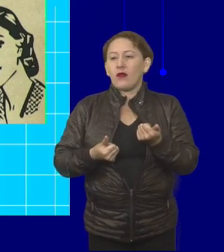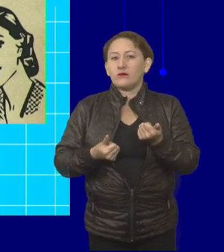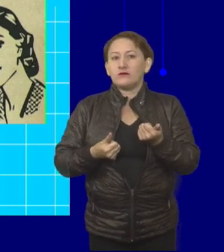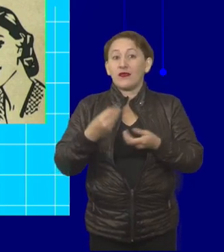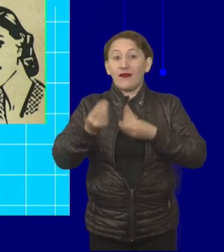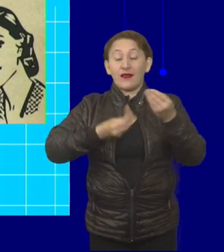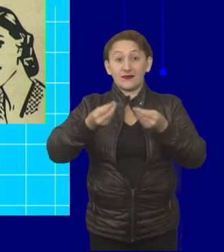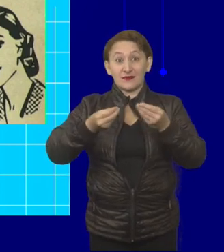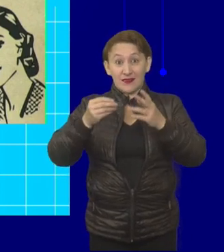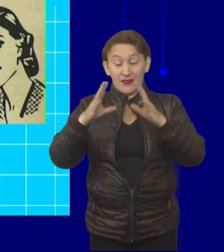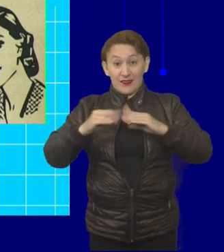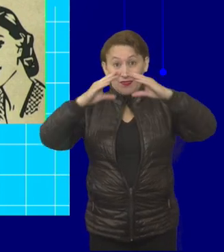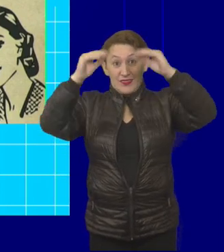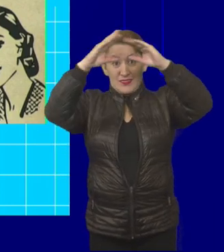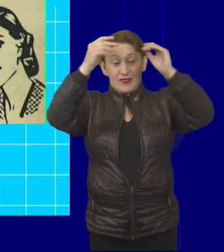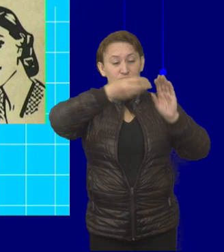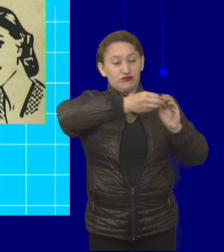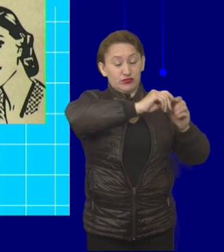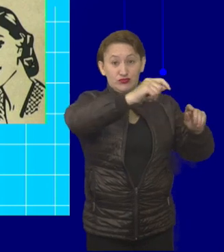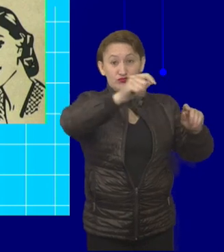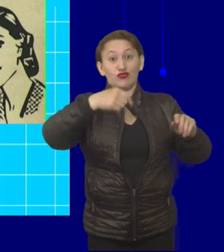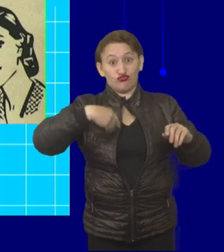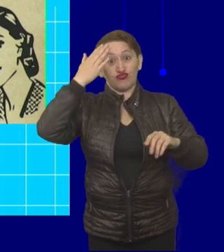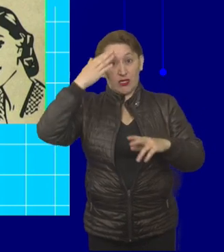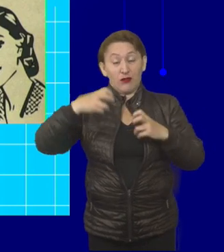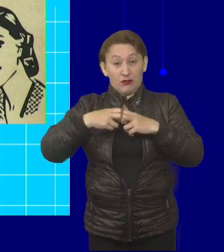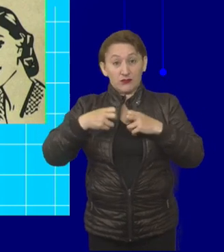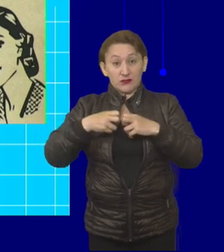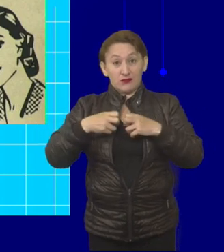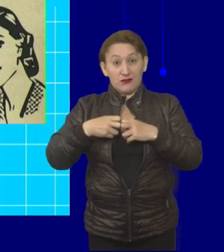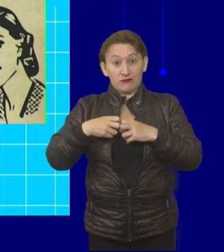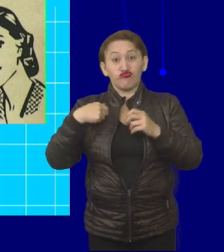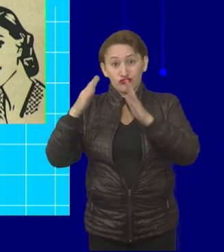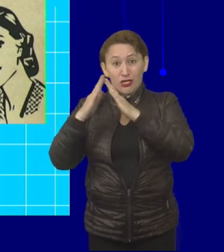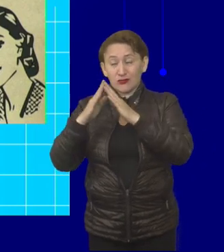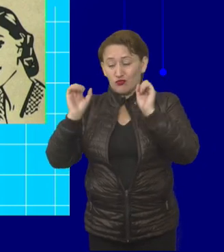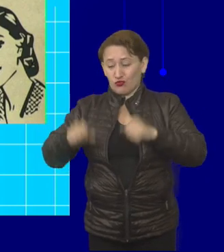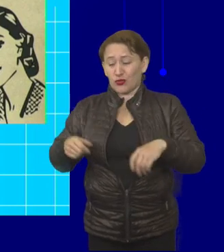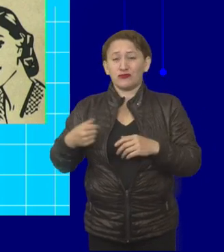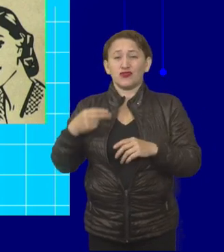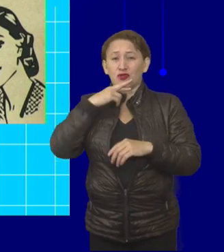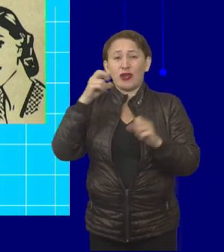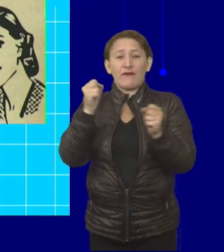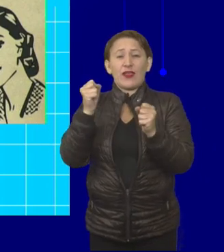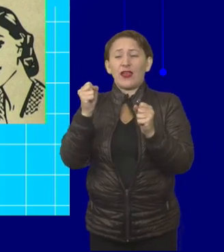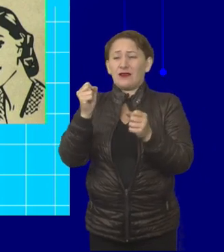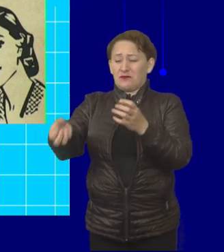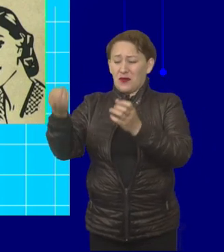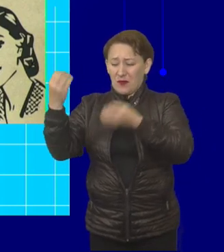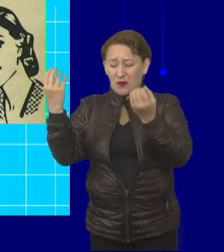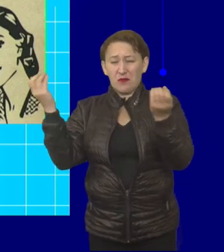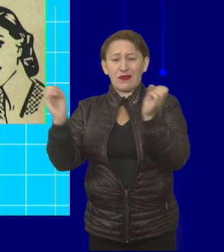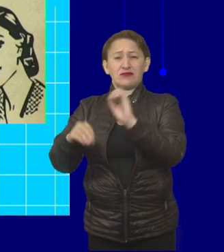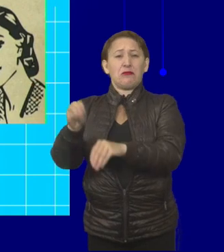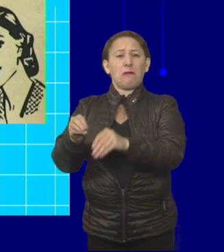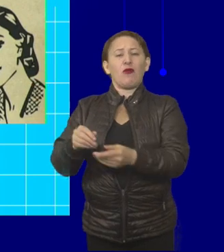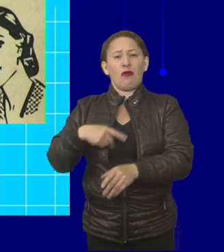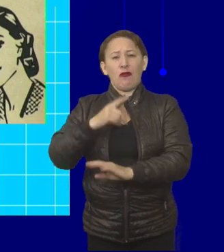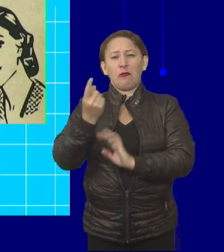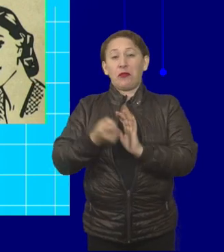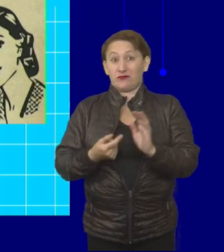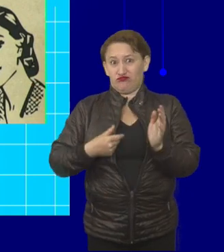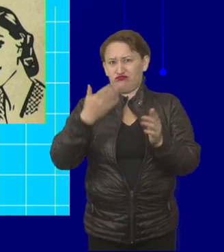extensiones en Navidad, que yo sé electricidad, o sea, en mi casa yo puedo desarmar la nevera y volverla a armar y no pasa nada,